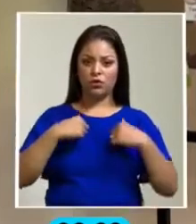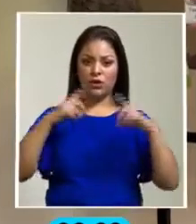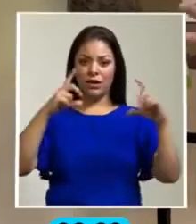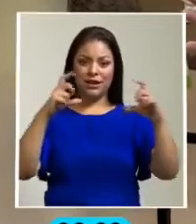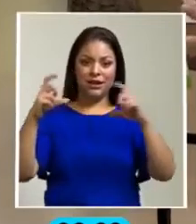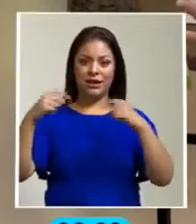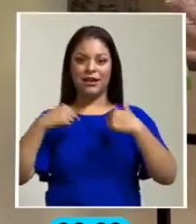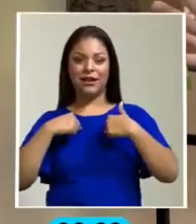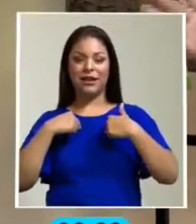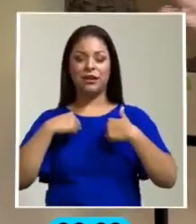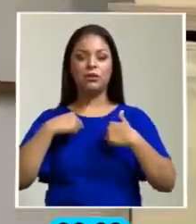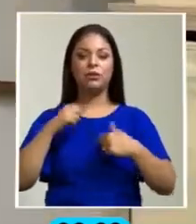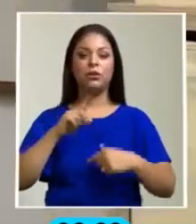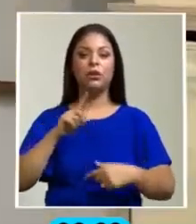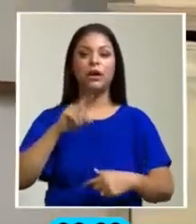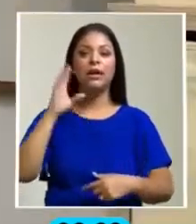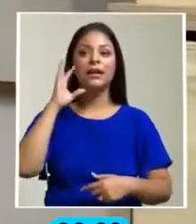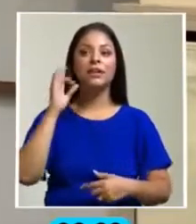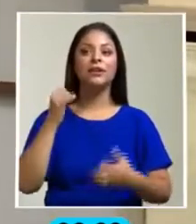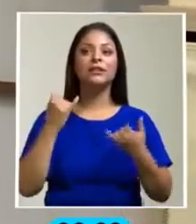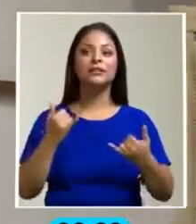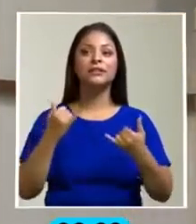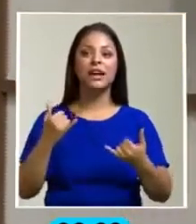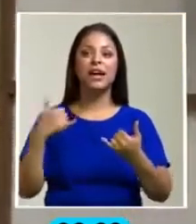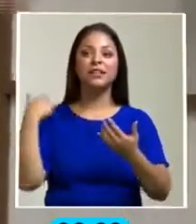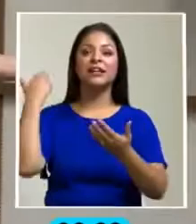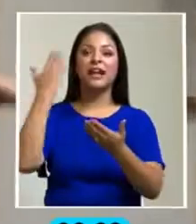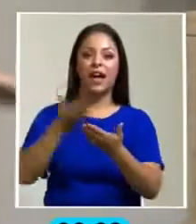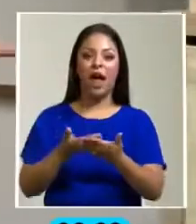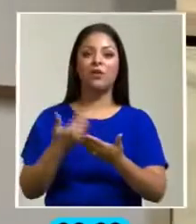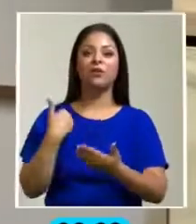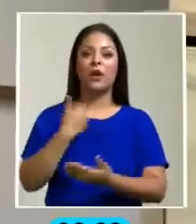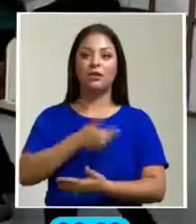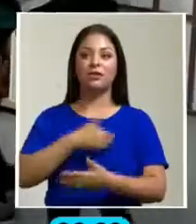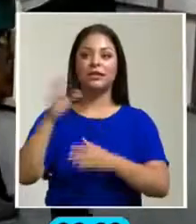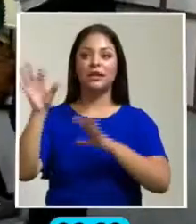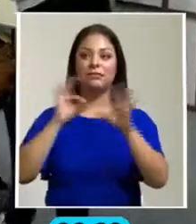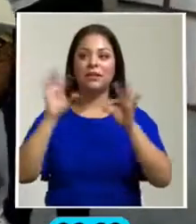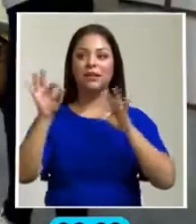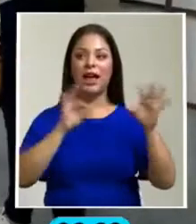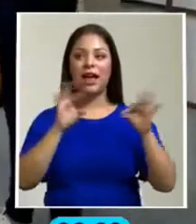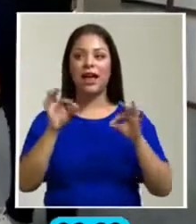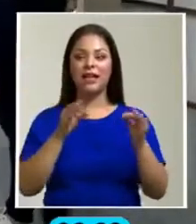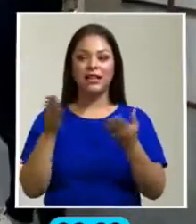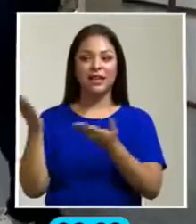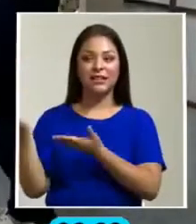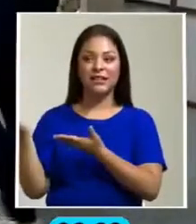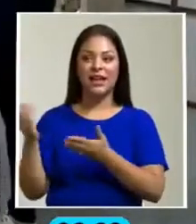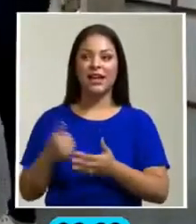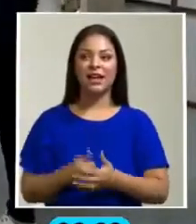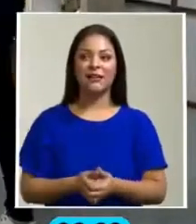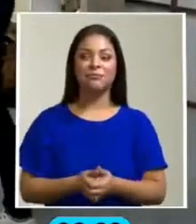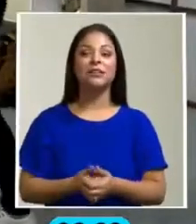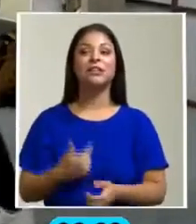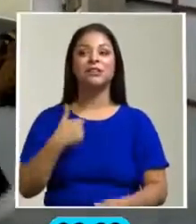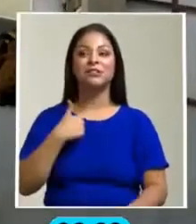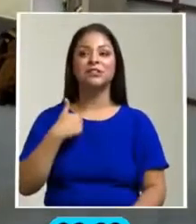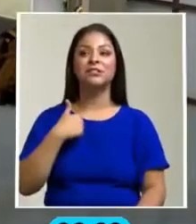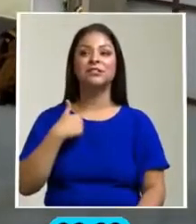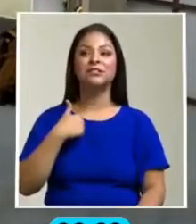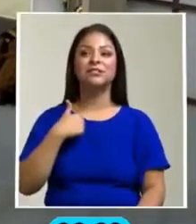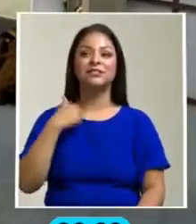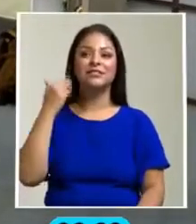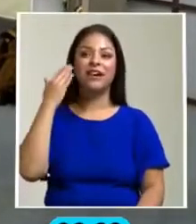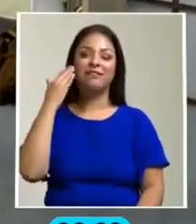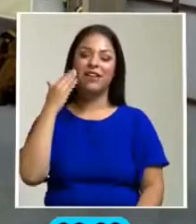ya llegaron nuestras invitadas. ¡Ay! ¡Ah! Y aquí yo sabía que no era para mí,